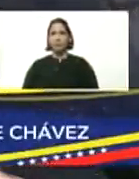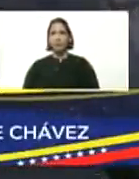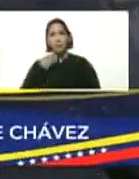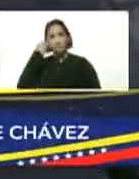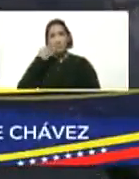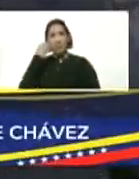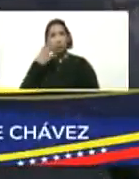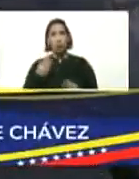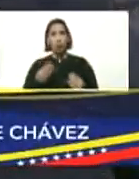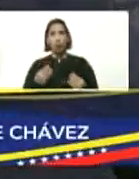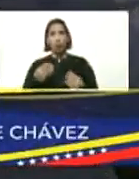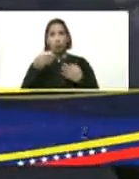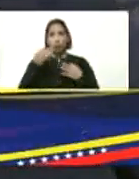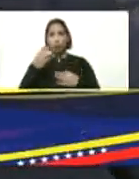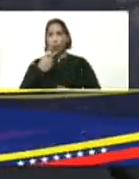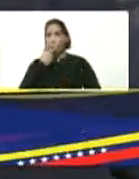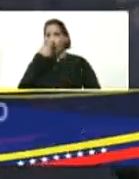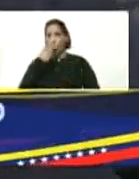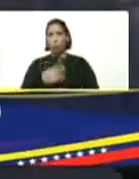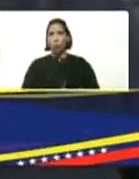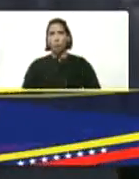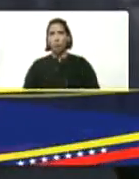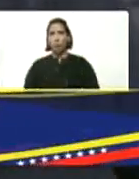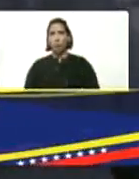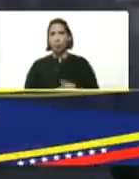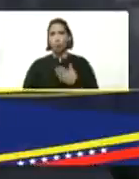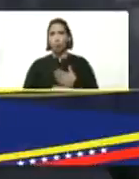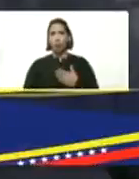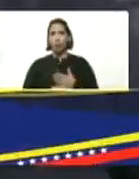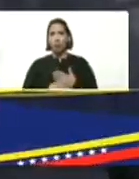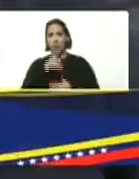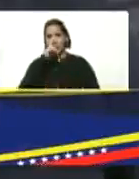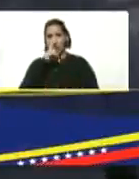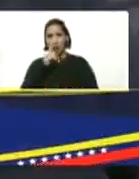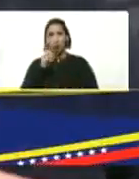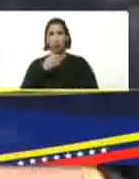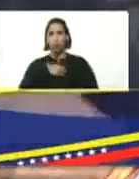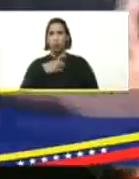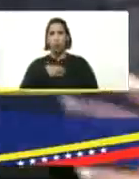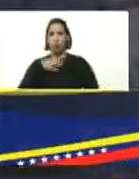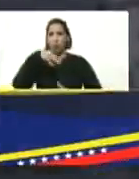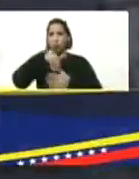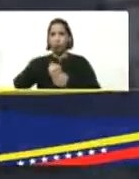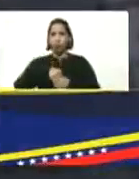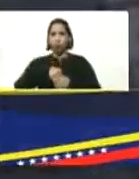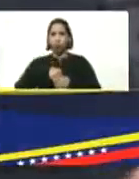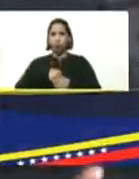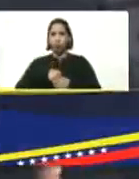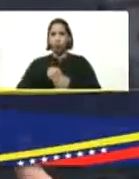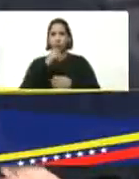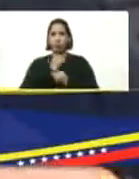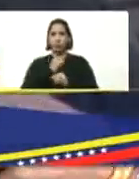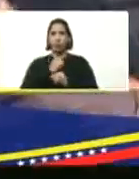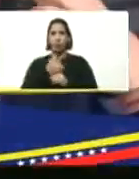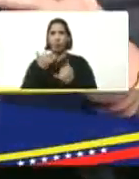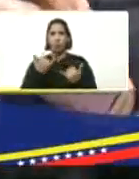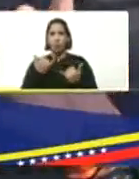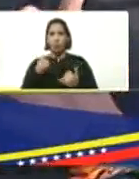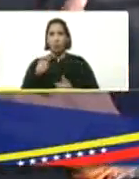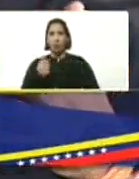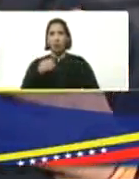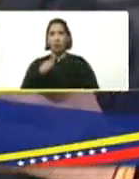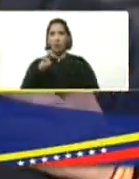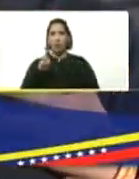eso. Todavía a esta edad no me da para irme a meterme en lo digital. Ahorita estoy leyendo un libro de García Márquez sobre